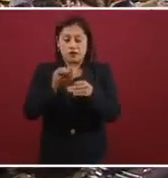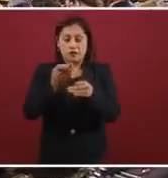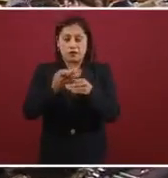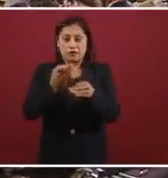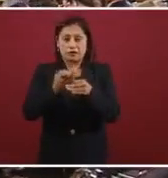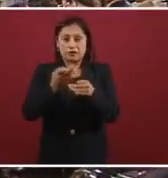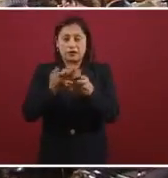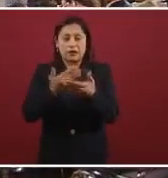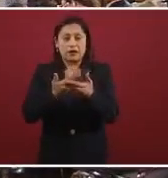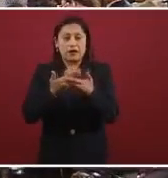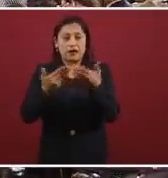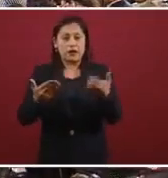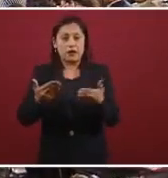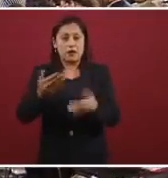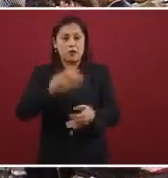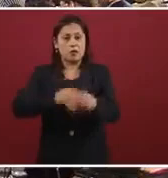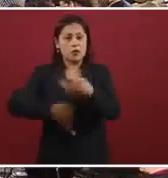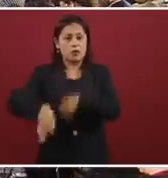autolimitarnos,